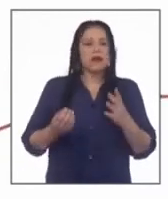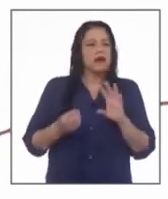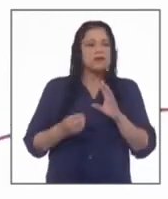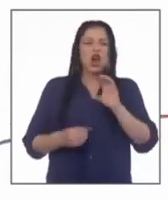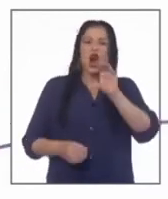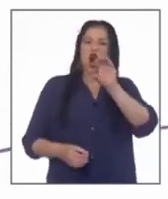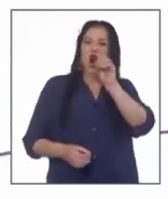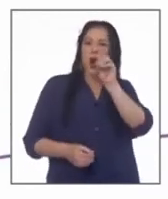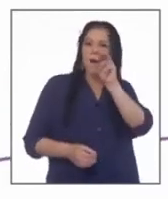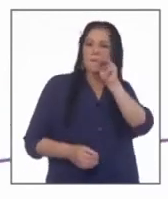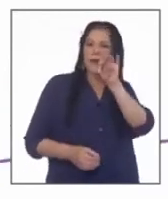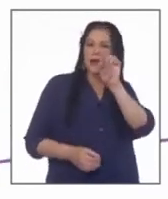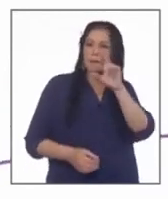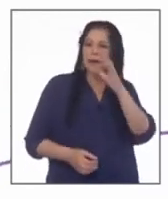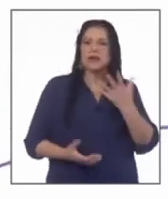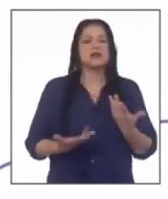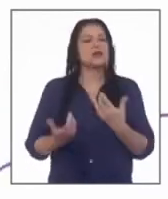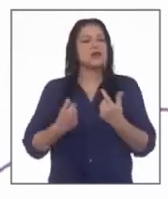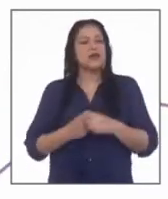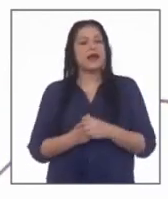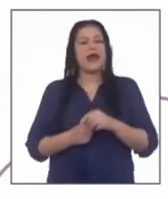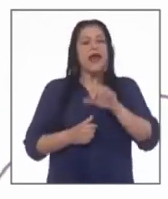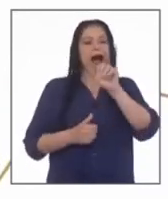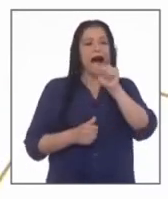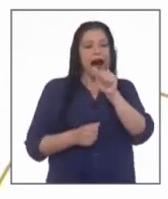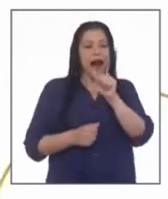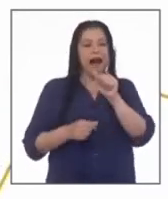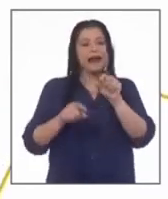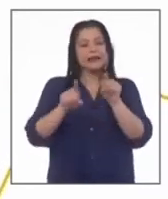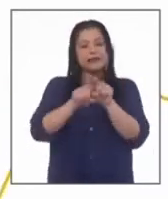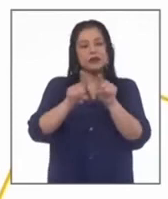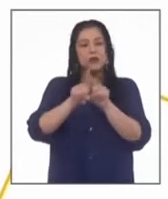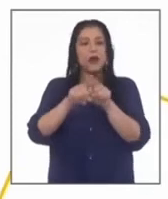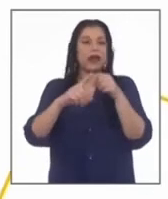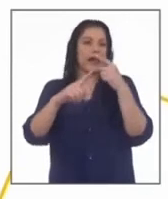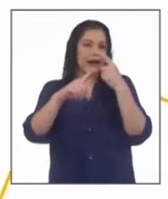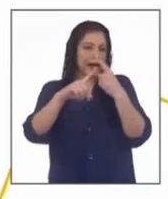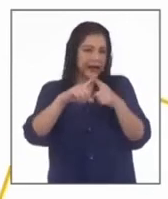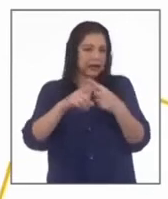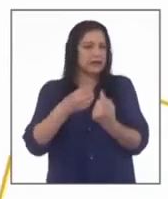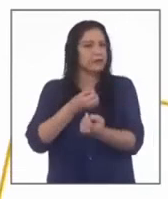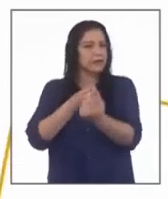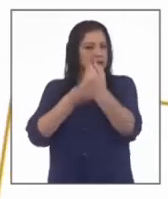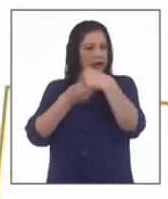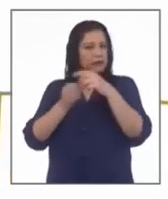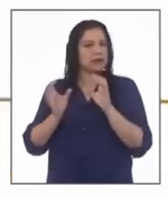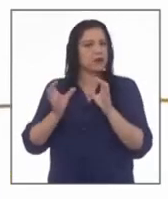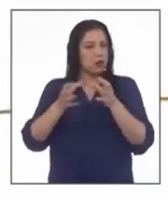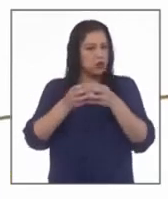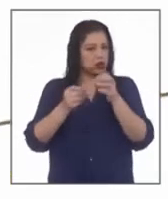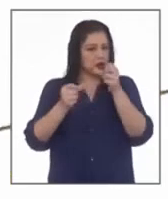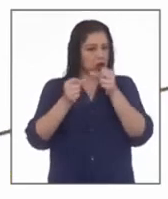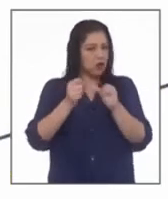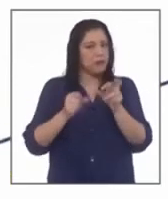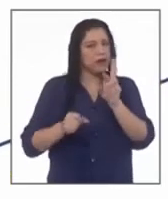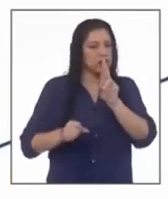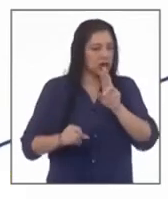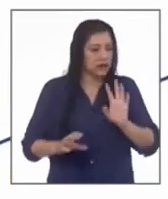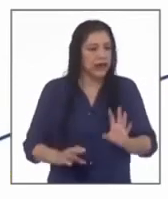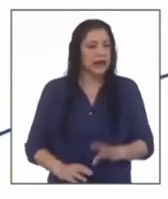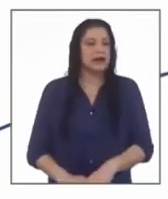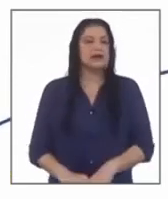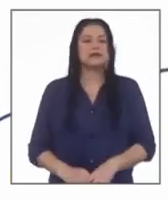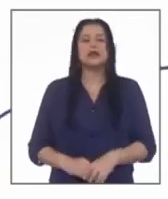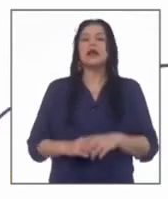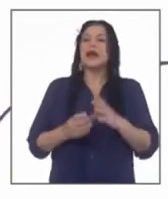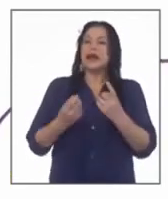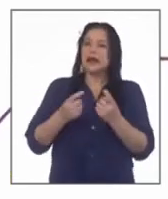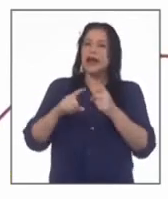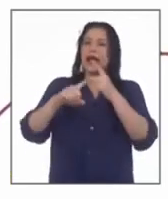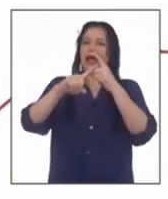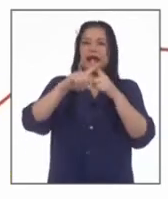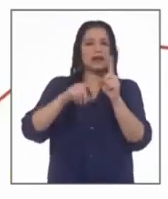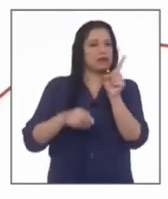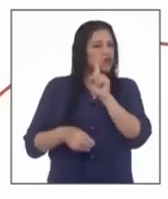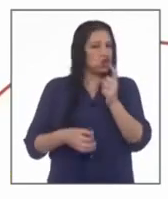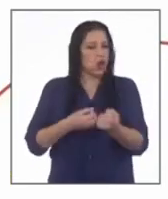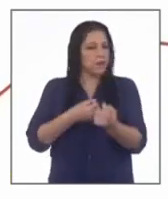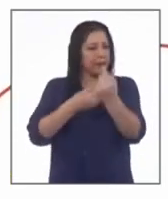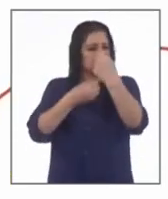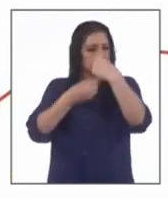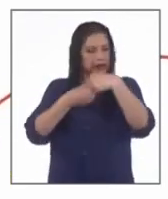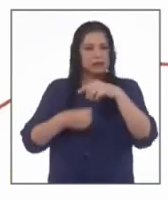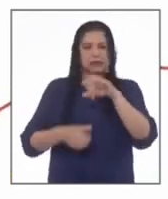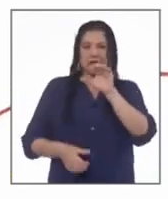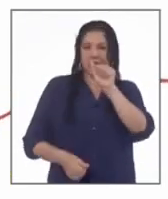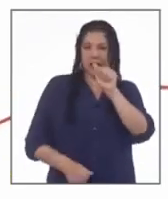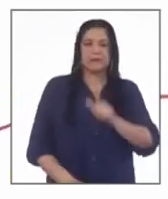Complemento. Complemento del intervalo A es igual a X, tal que X pertenece al conjunto de los números reales, considerando que X no pertenece